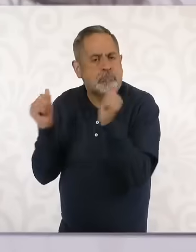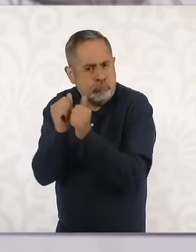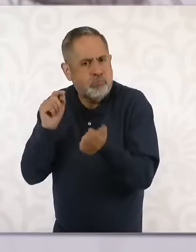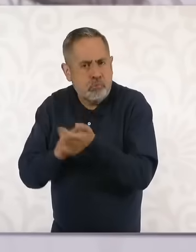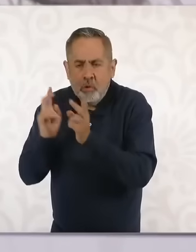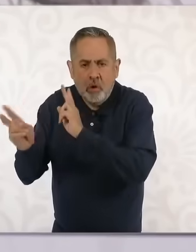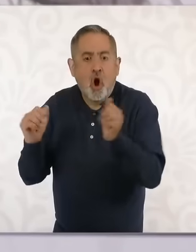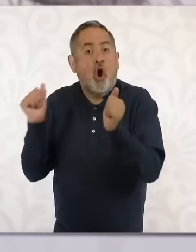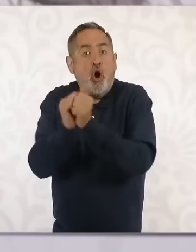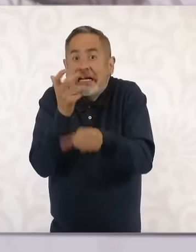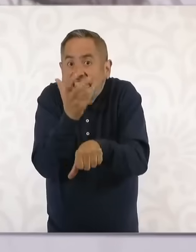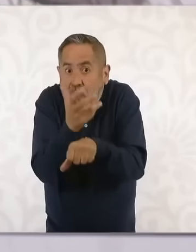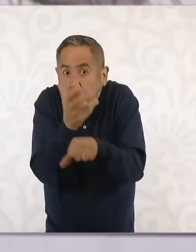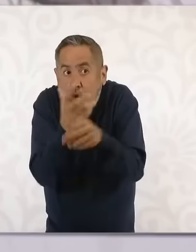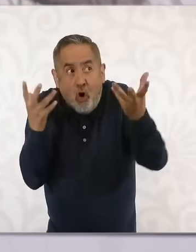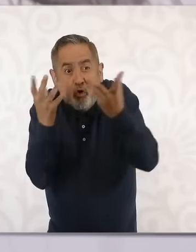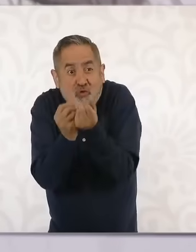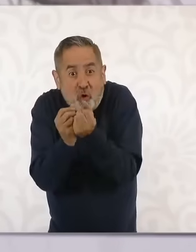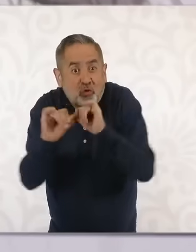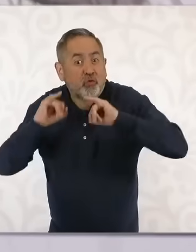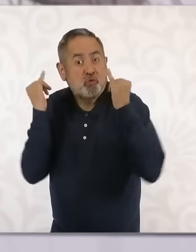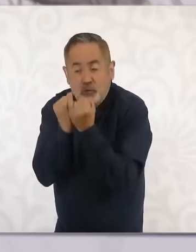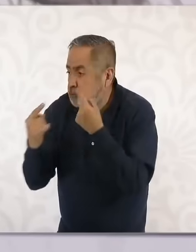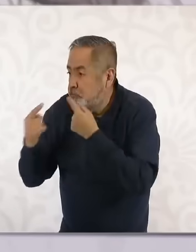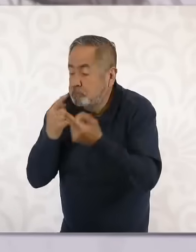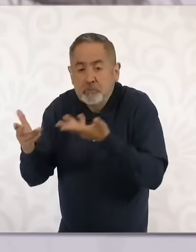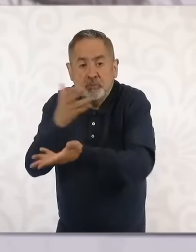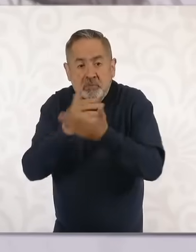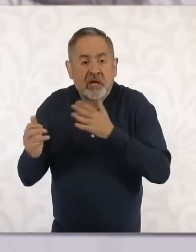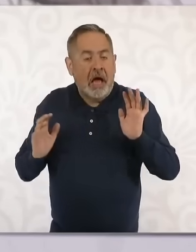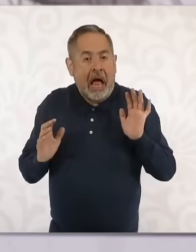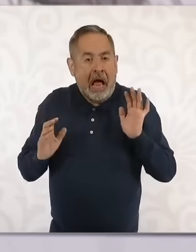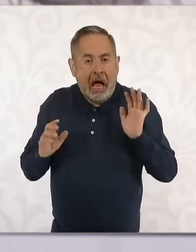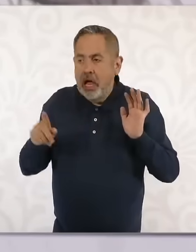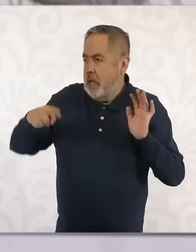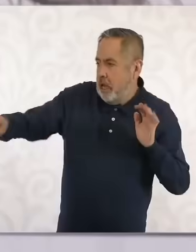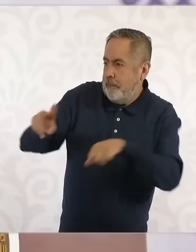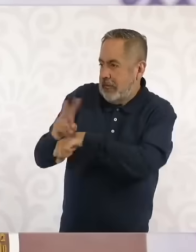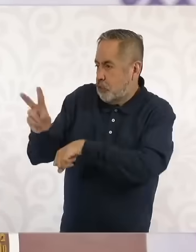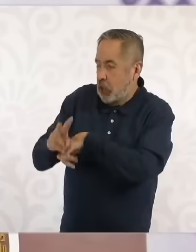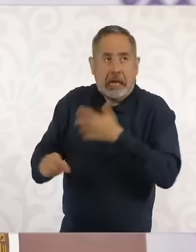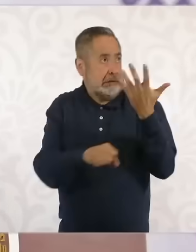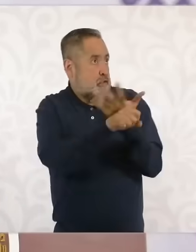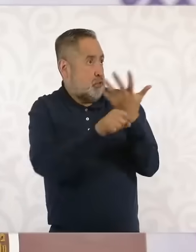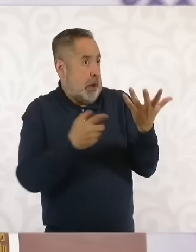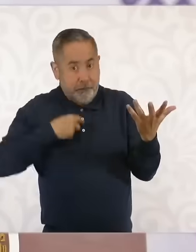donde también participó Estados Unidos entre la oposición venezolana